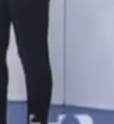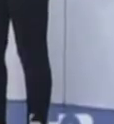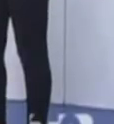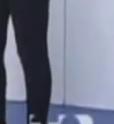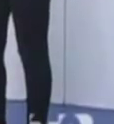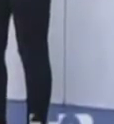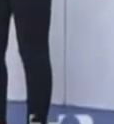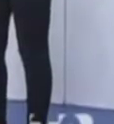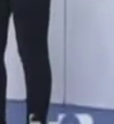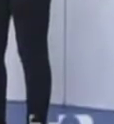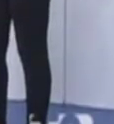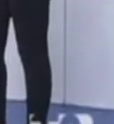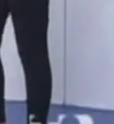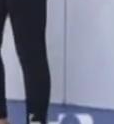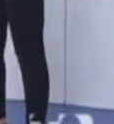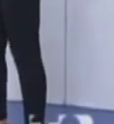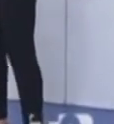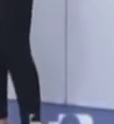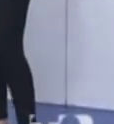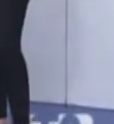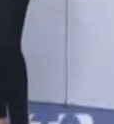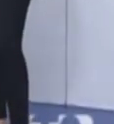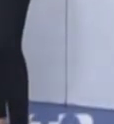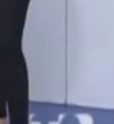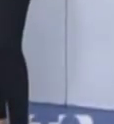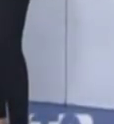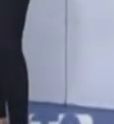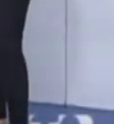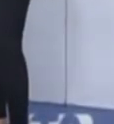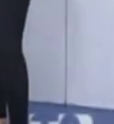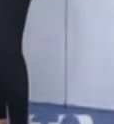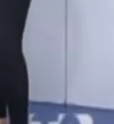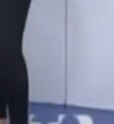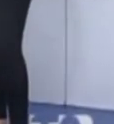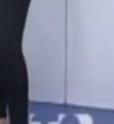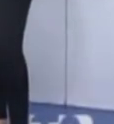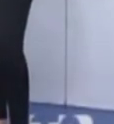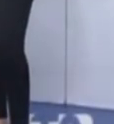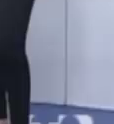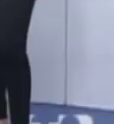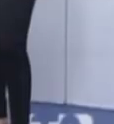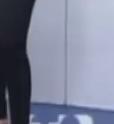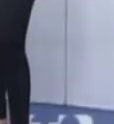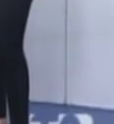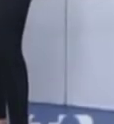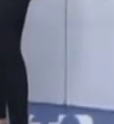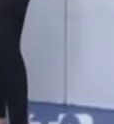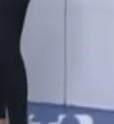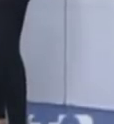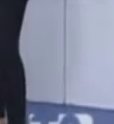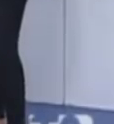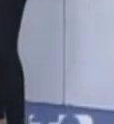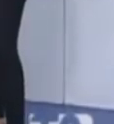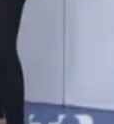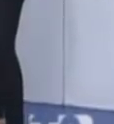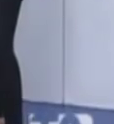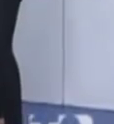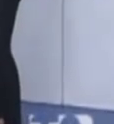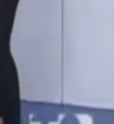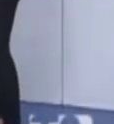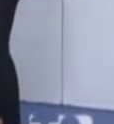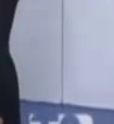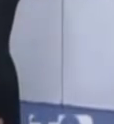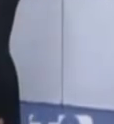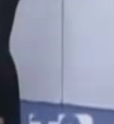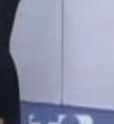difícil la decisión de este año. Yo creo que, como tú comentabas, mucho compañerismo, trabajo en mucho equipo. Mucho trabajo en equipo, mucha creatividad.